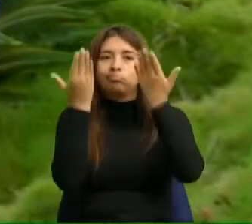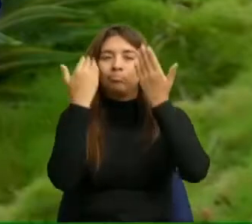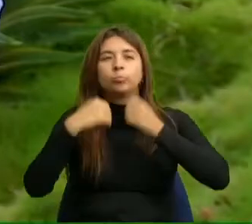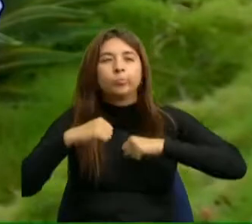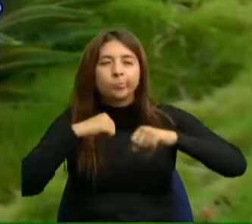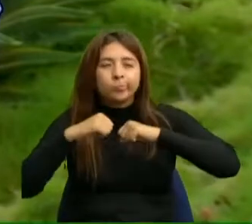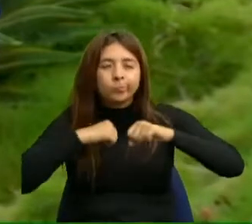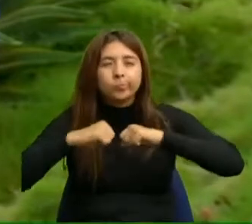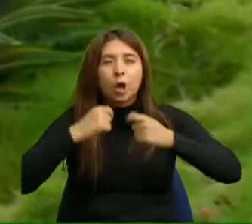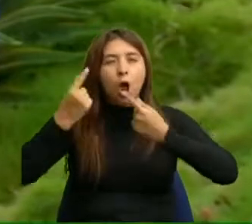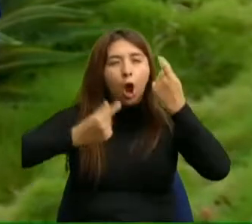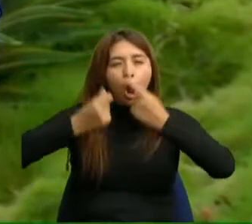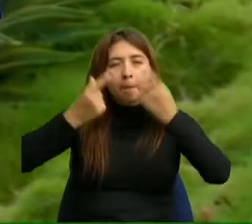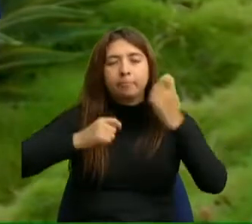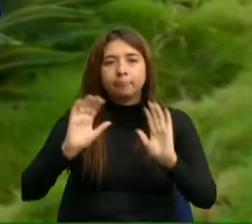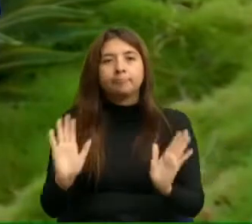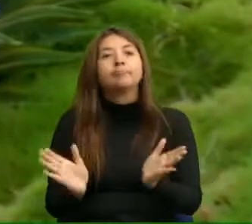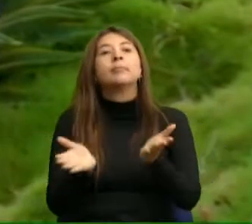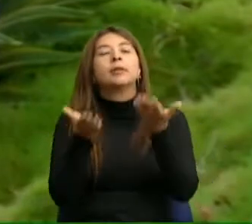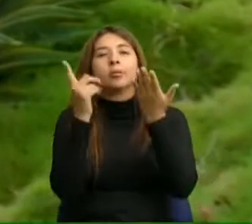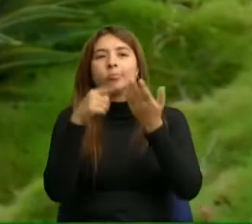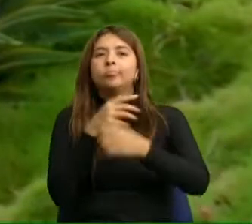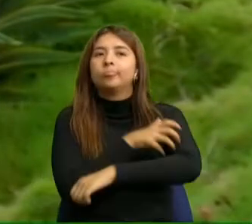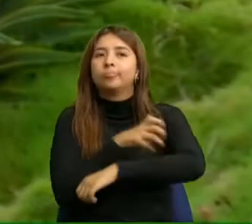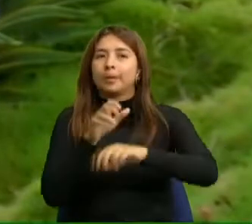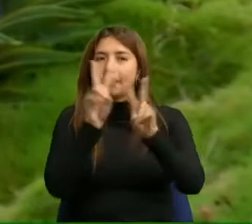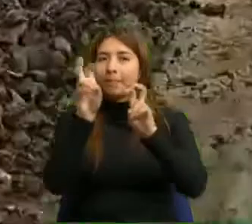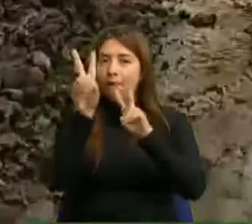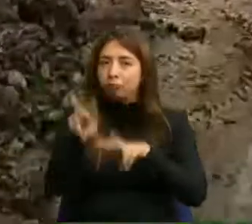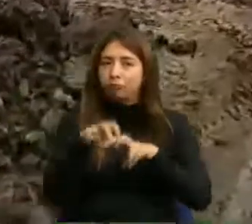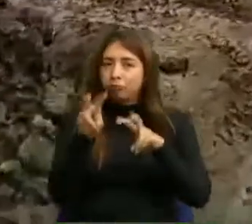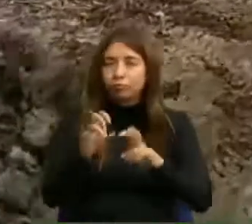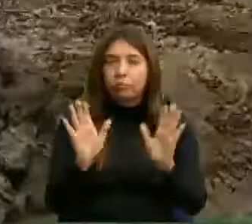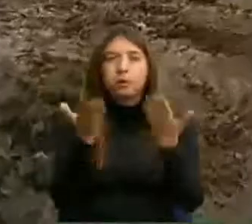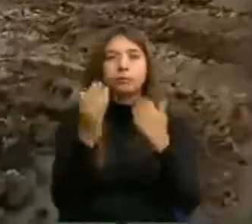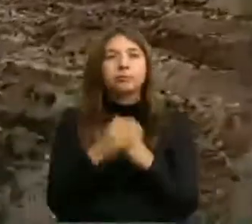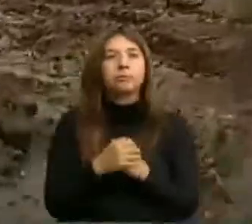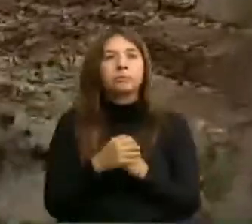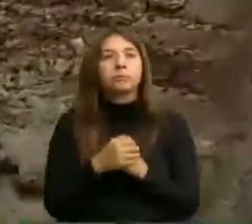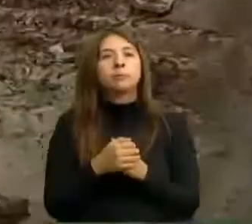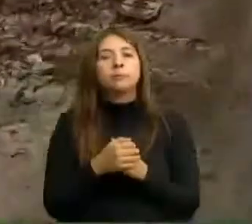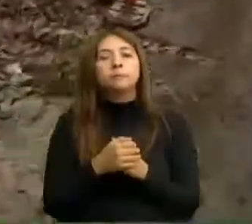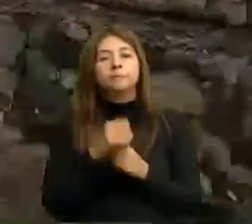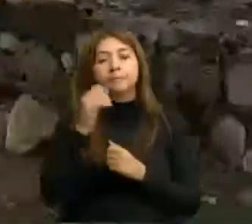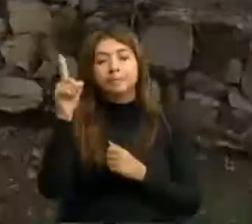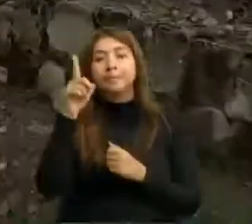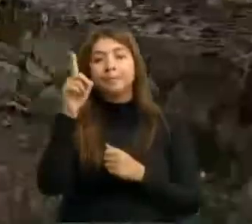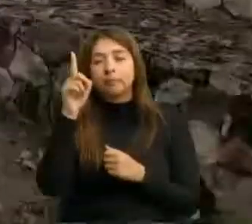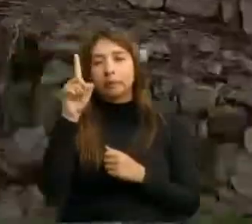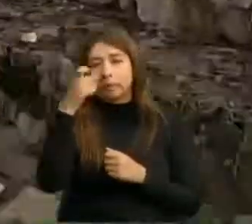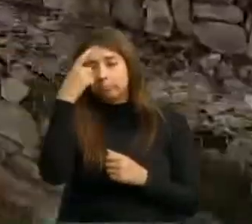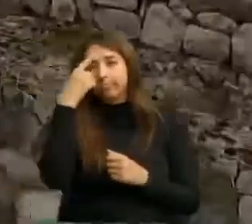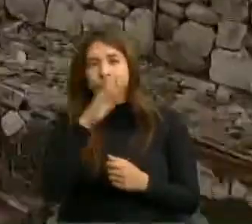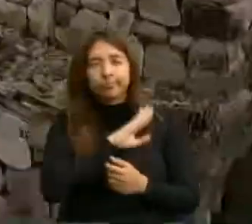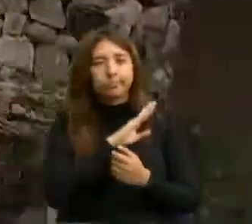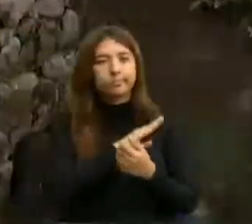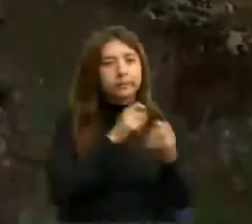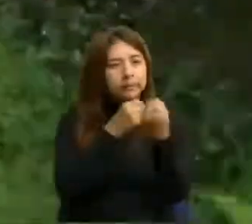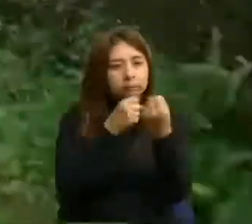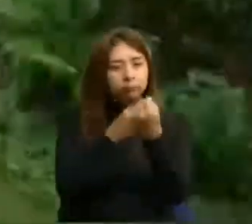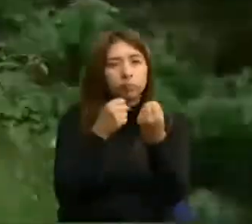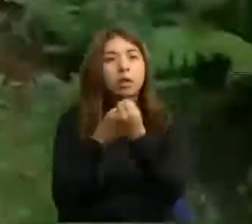y también fortaleciendo el sector agropecuario. El apoyo de las autoridades locales durante esta administración